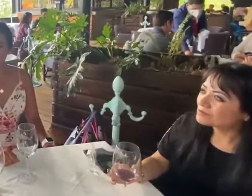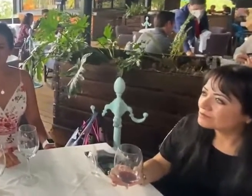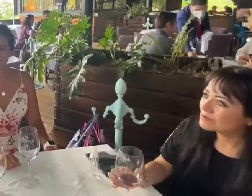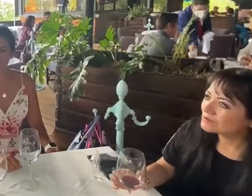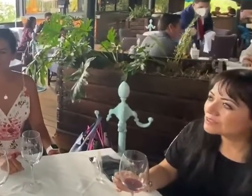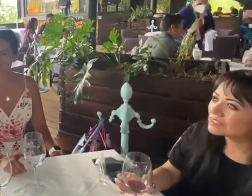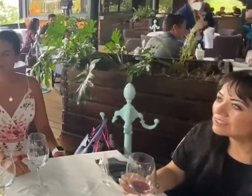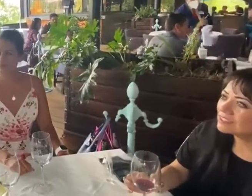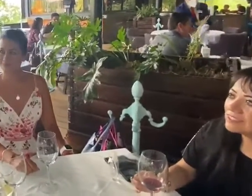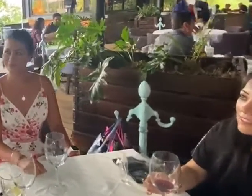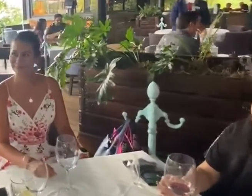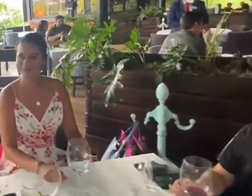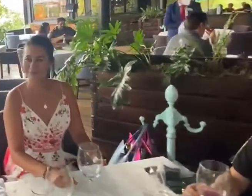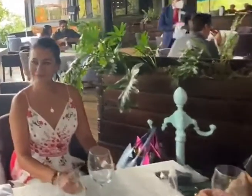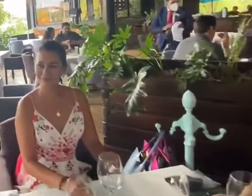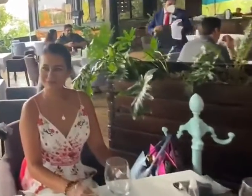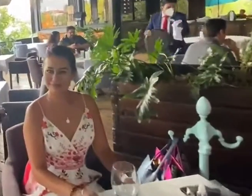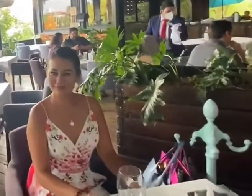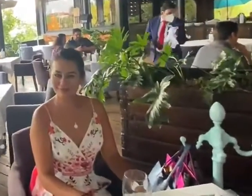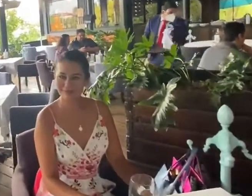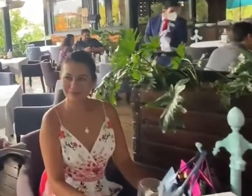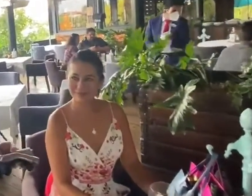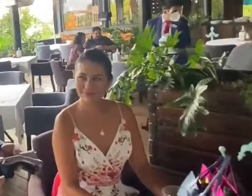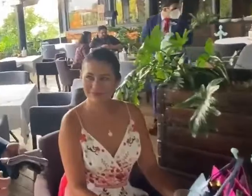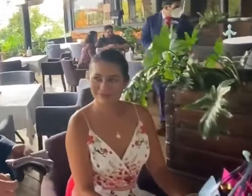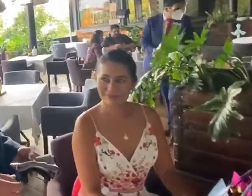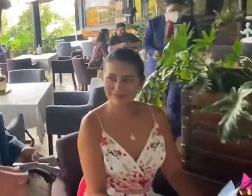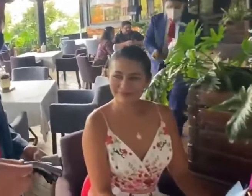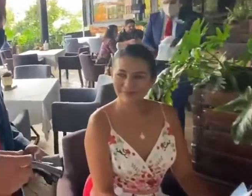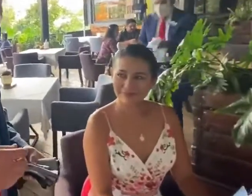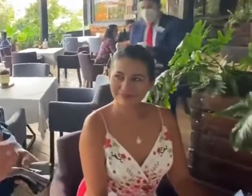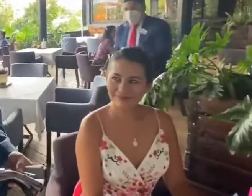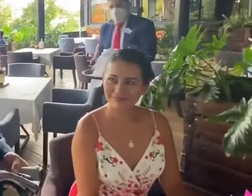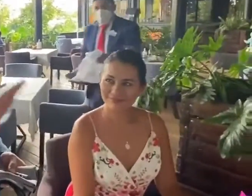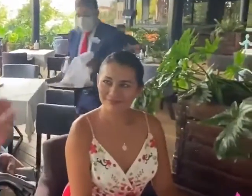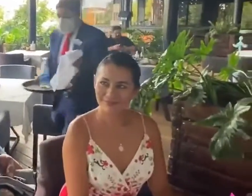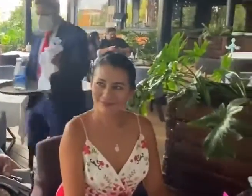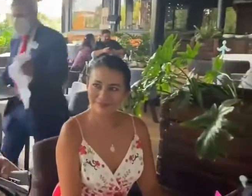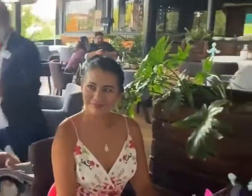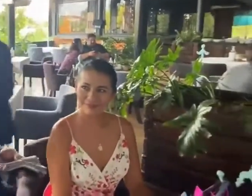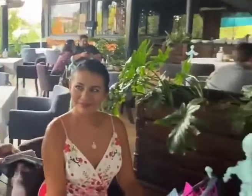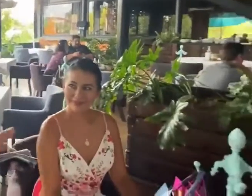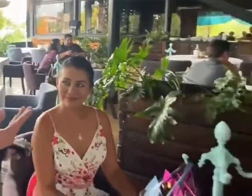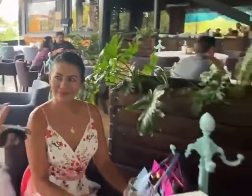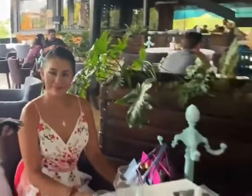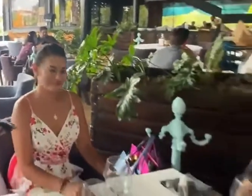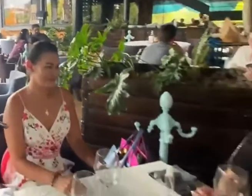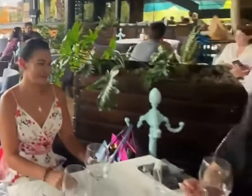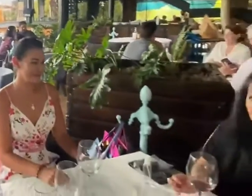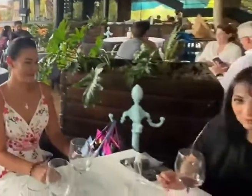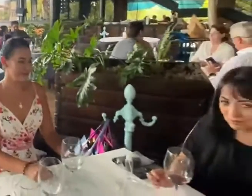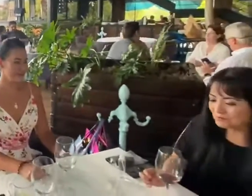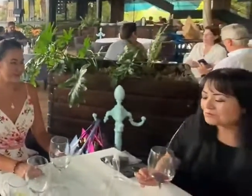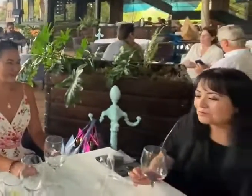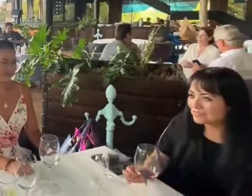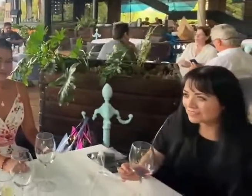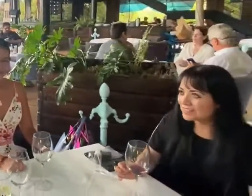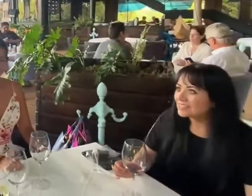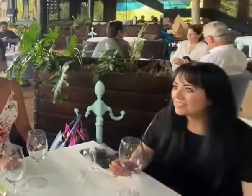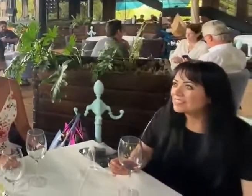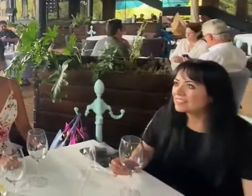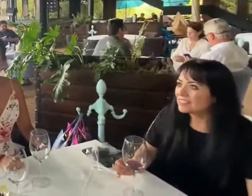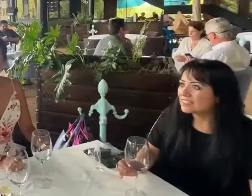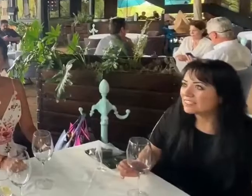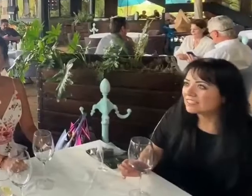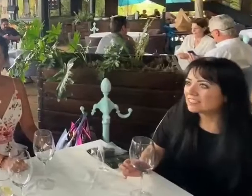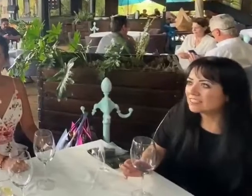la zona Campo de Borja o la denominación de Campo de Borja. Ajá. Una disculpa, no puedo estar... Está bien, está bien. En